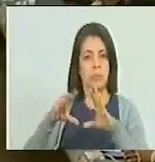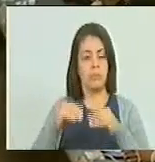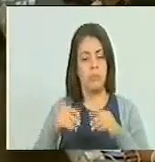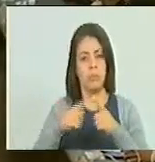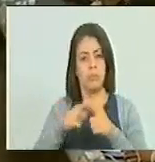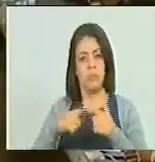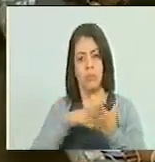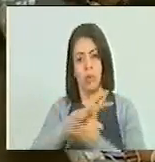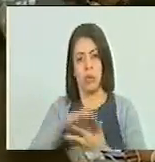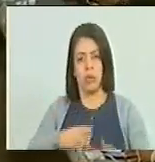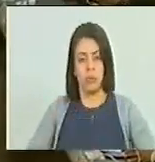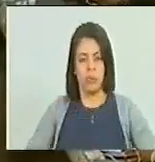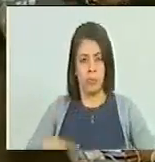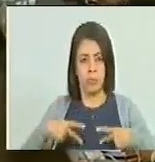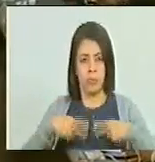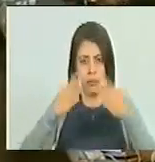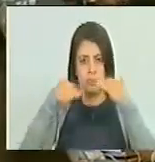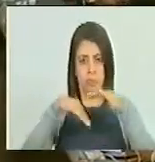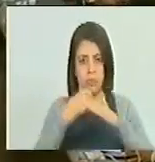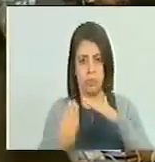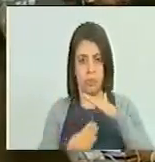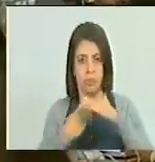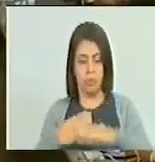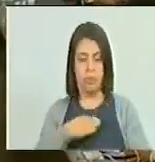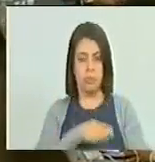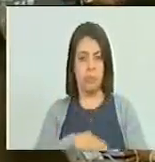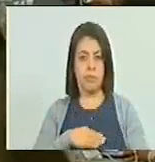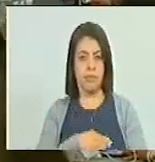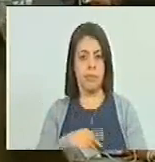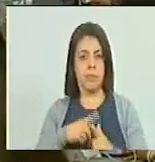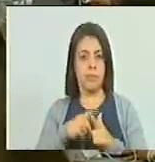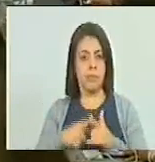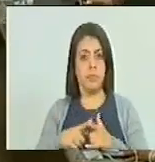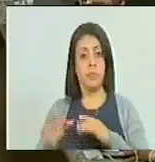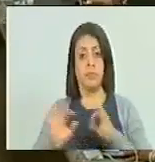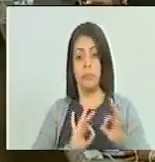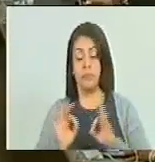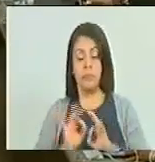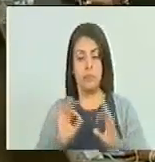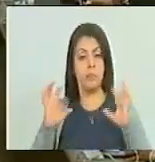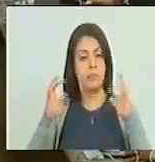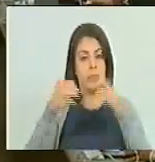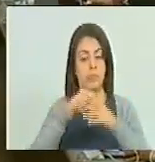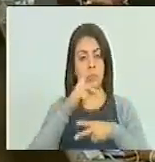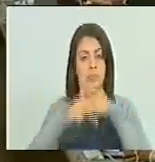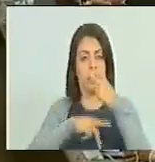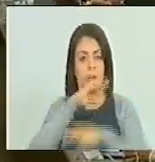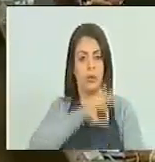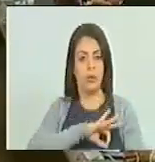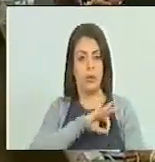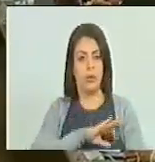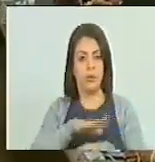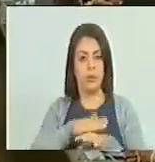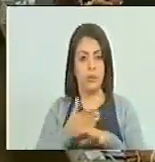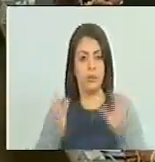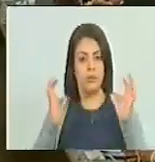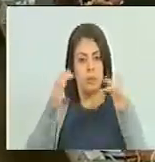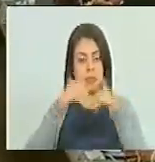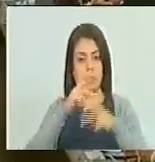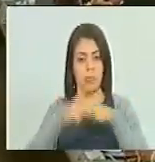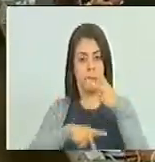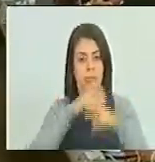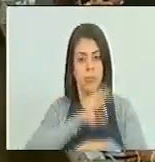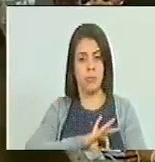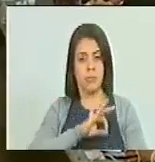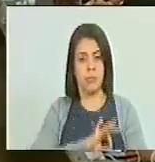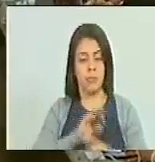vida. Las bases de Misiones se constituían como centros logísticos de concentración de las políticas sociales, donde se concentraban las políticas